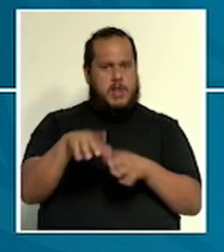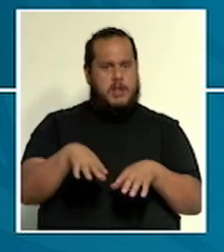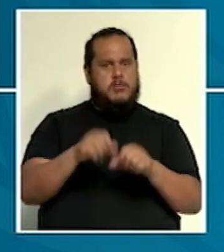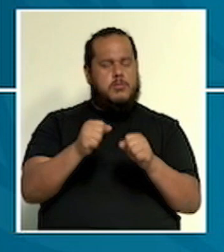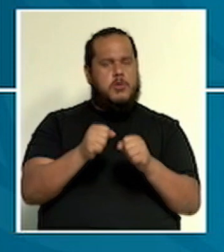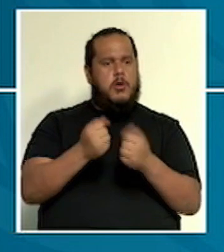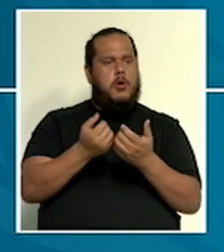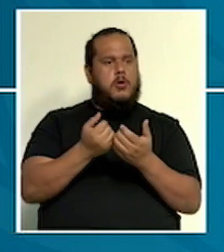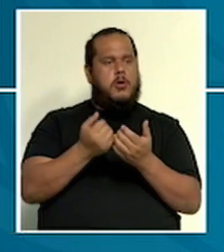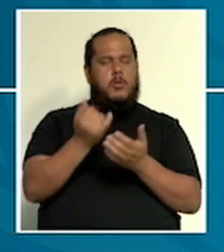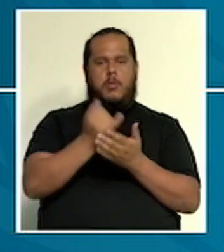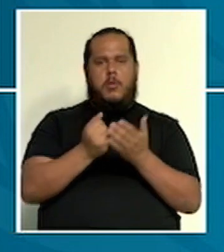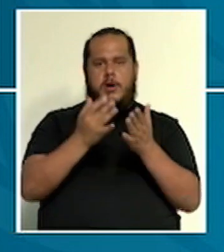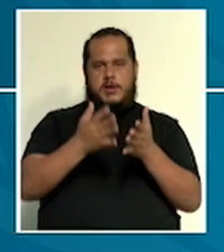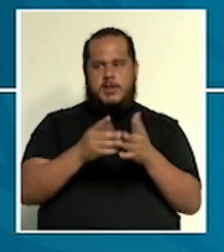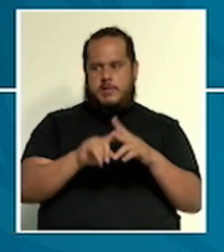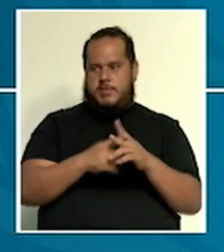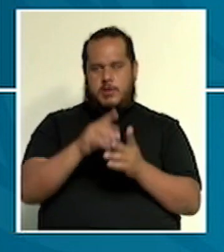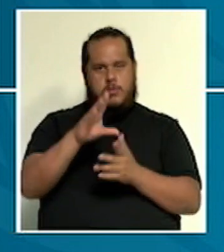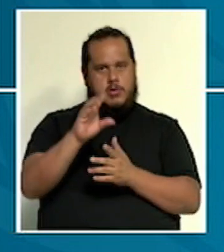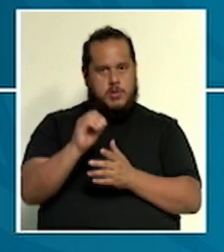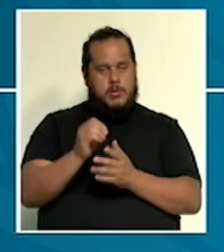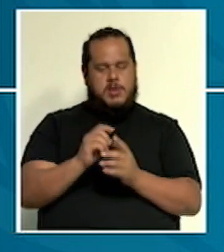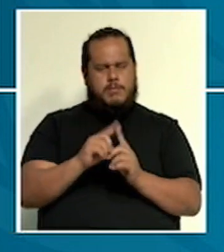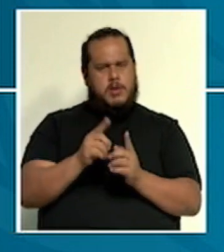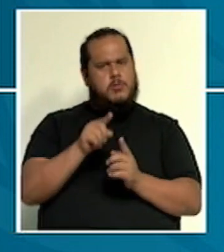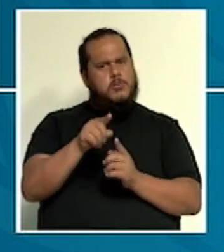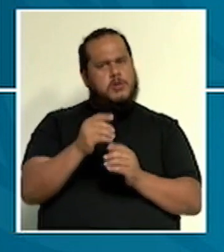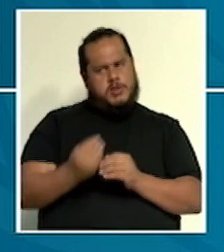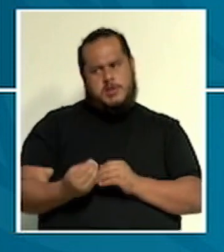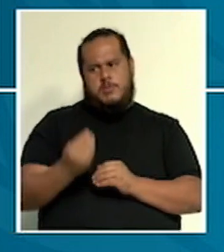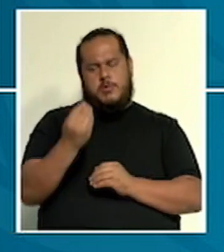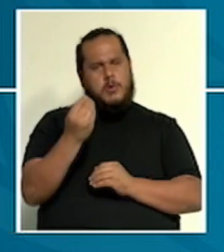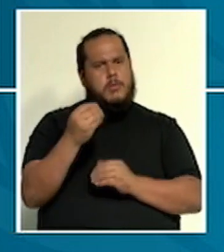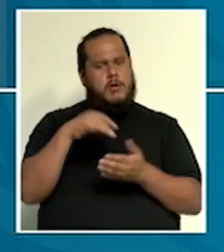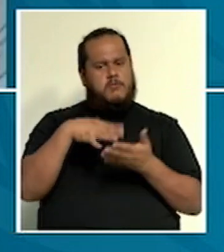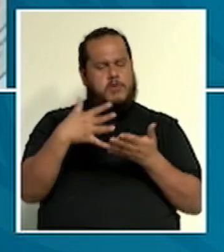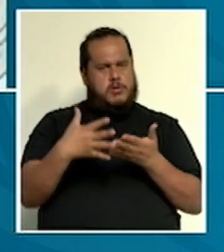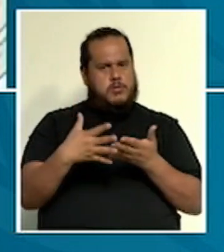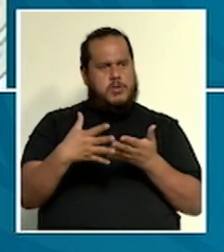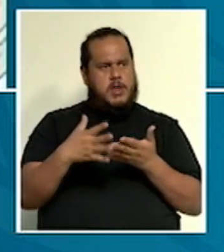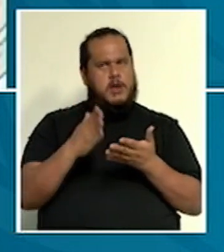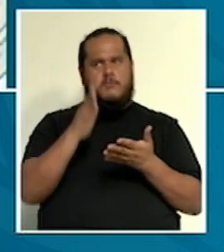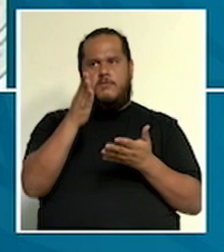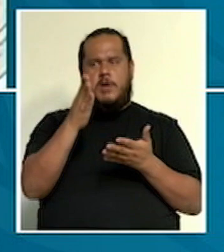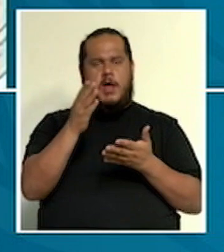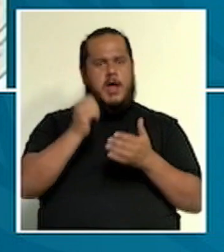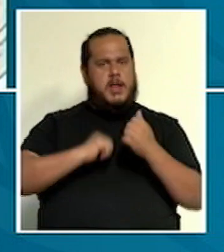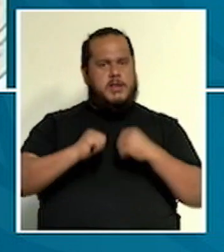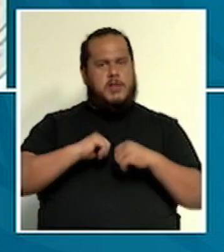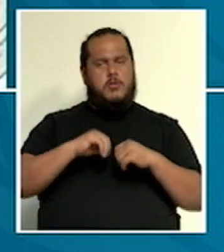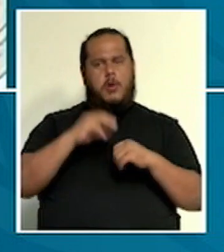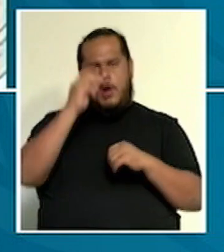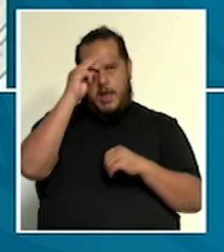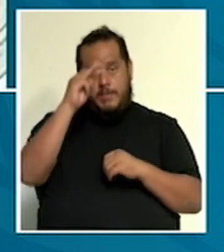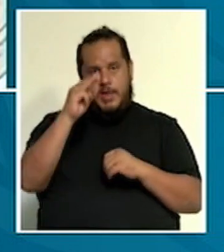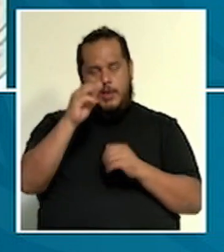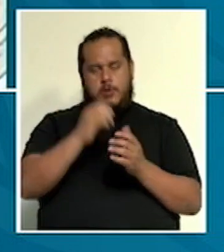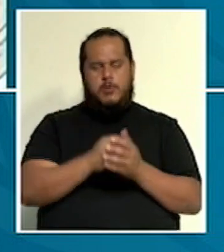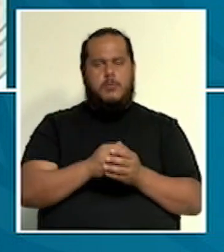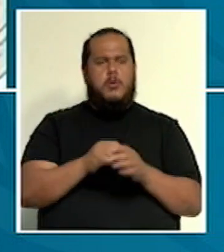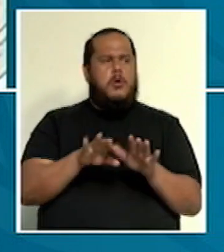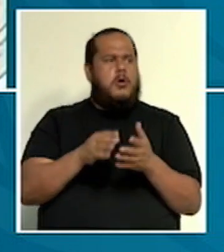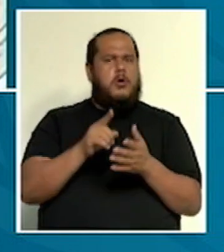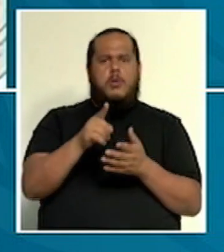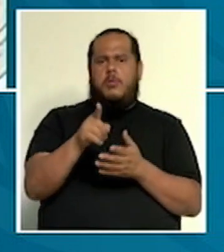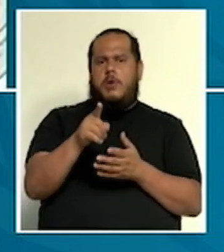como artista a partir de los 50, pero usted muy joven fue a estudiar teatro a Coyoacán, a México. ¿Cómo era